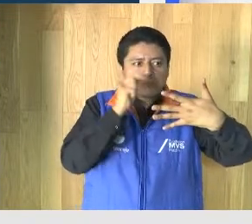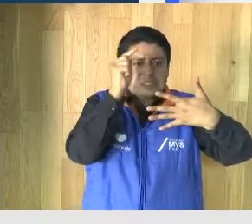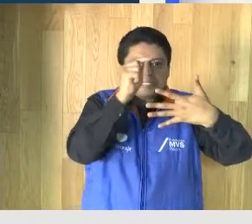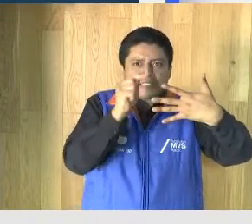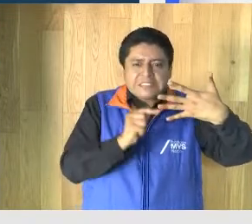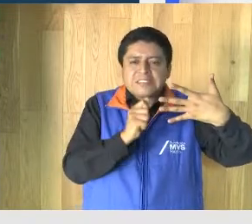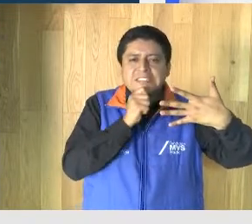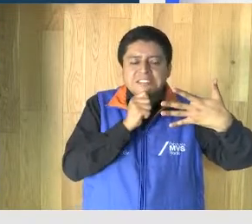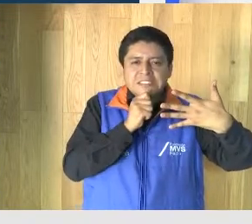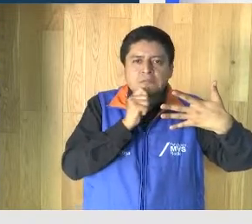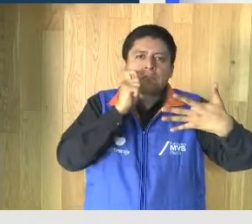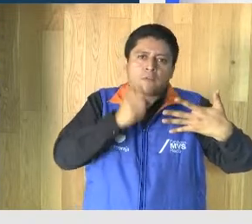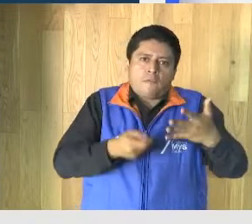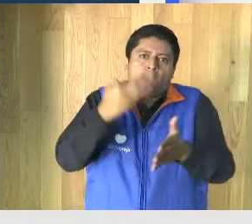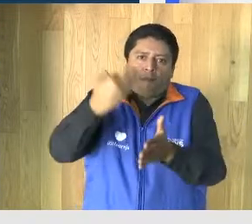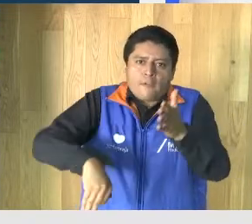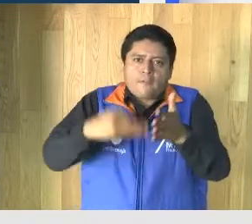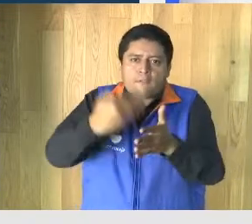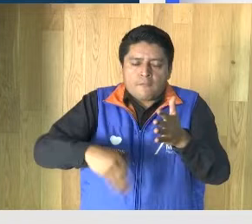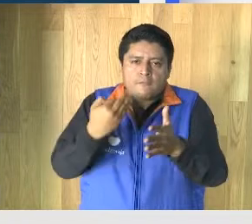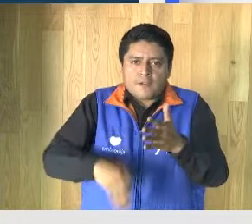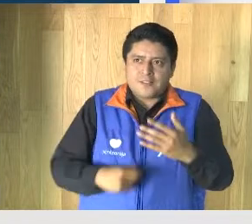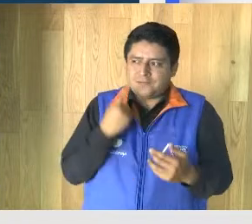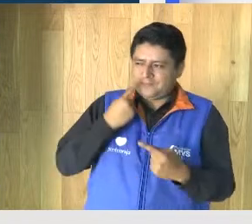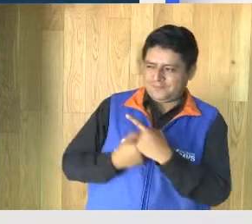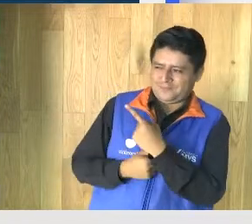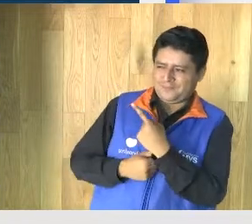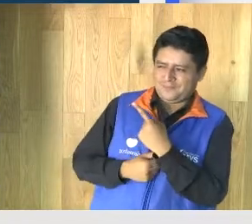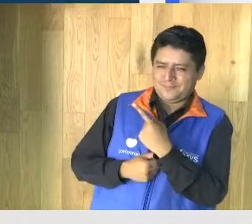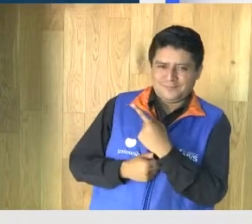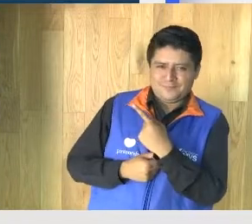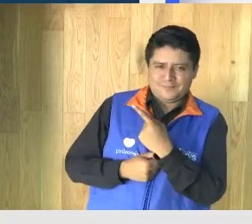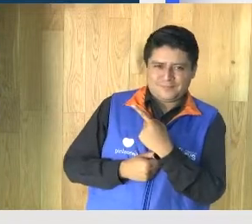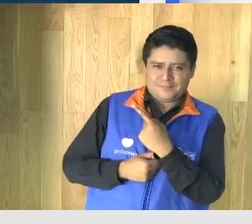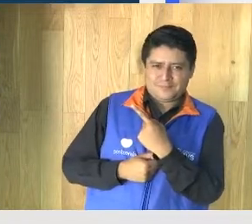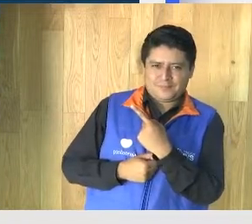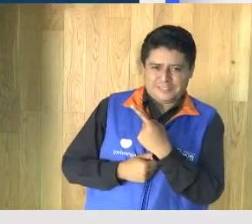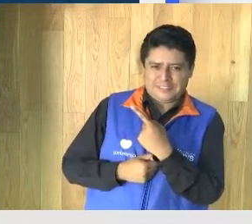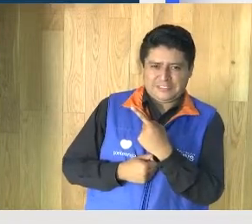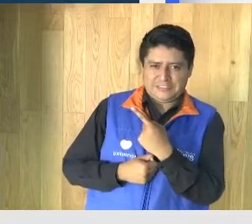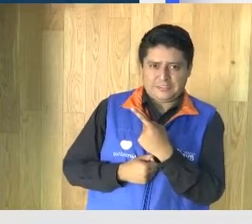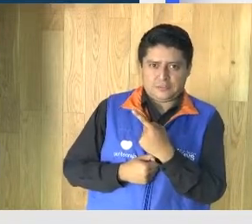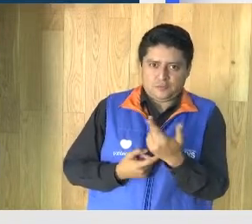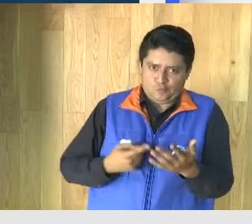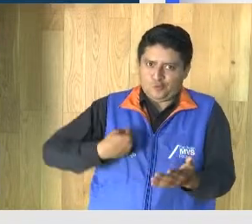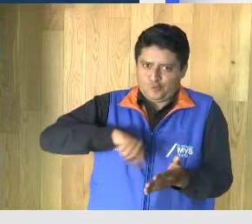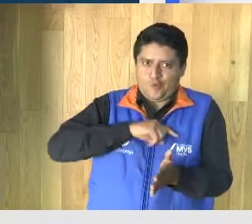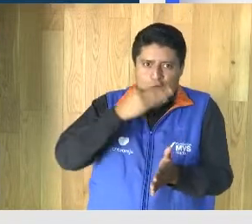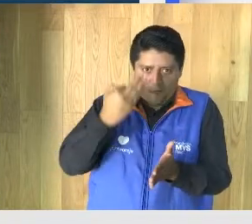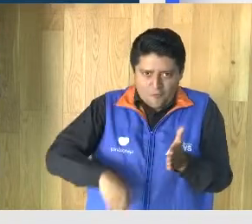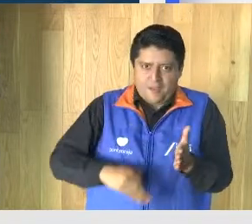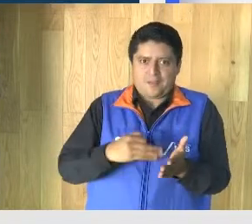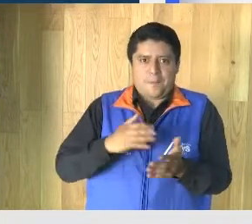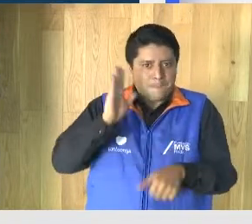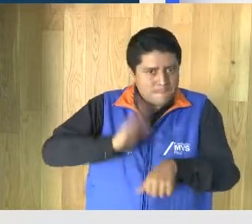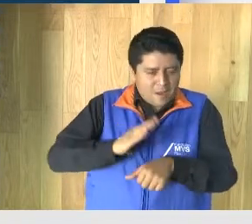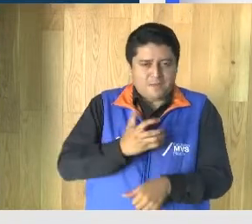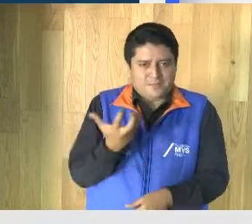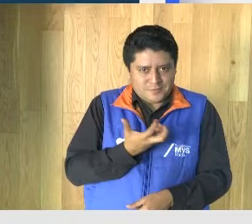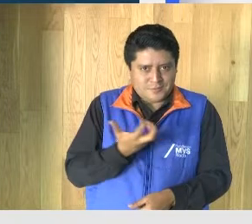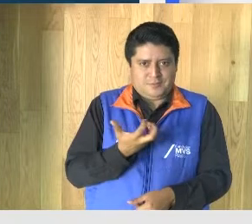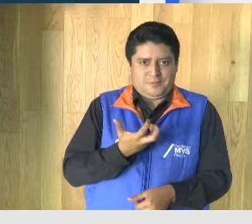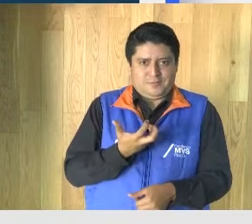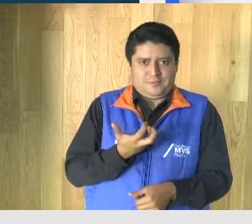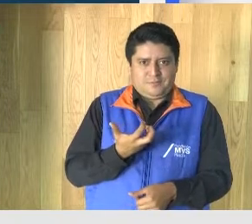Algo no estamos haciendo bien, y aquí los indicadores, dentro de que hay un gran gap a la hora de tener esa foto realista, ¿no?, de la